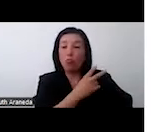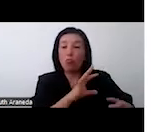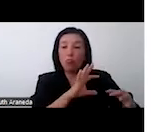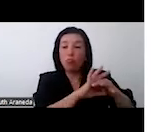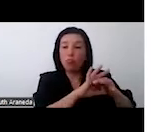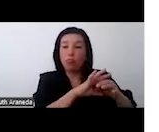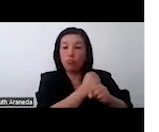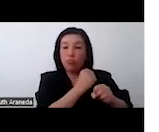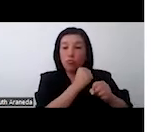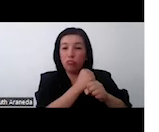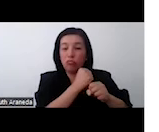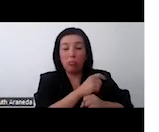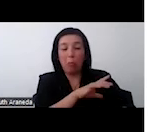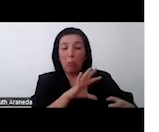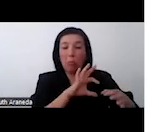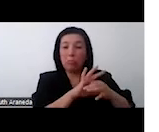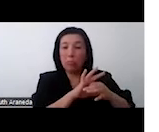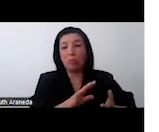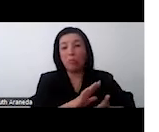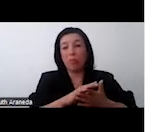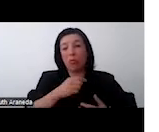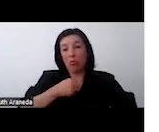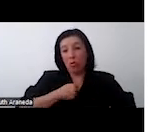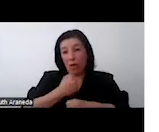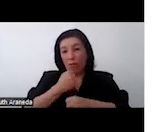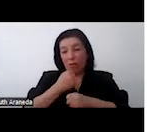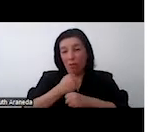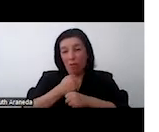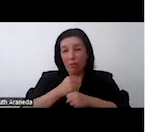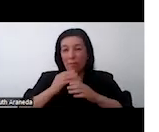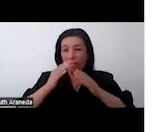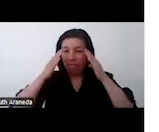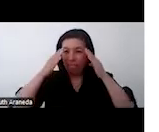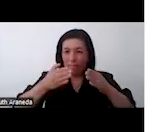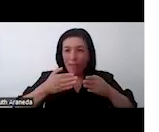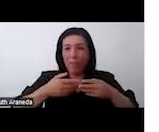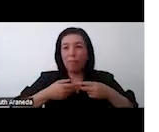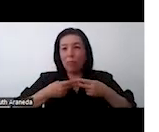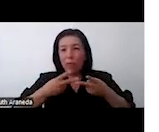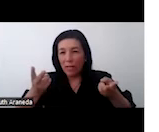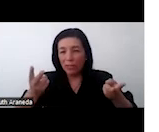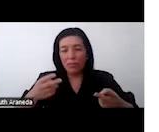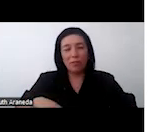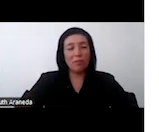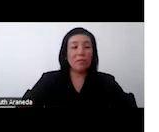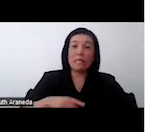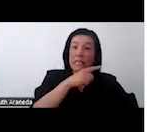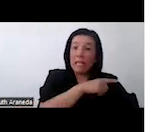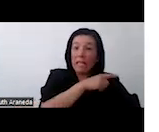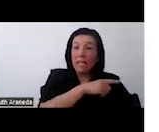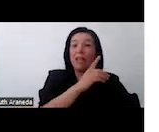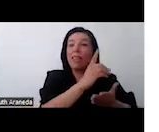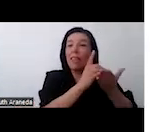oficios, nuestros dos trabajos. Por un lado, mi trabajo más editorial, más dedicado a las publicaciones, y ella como